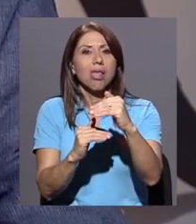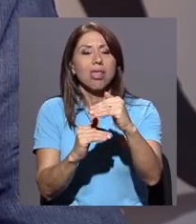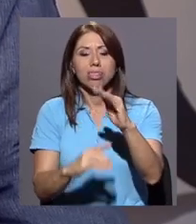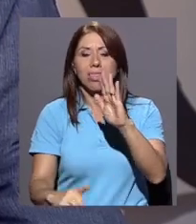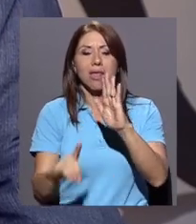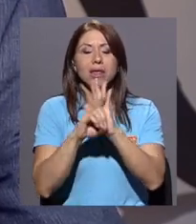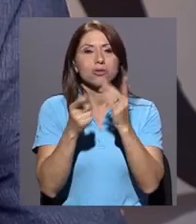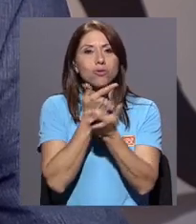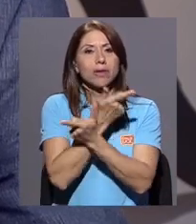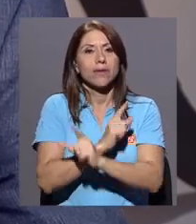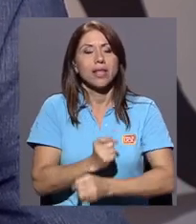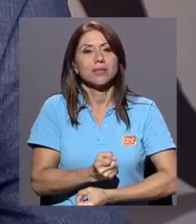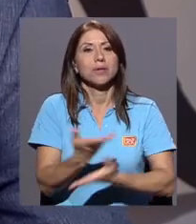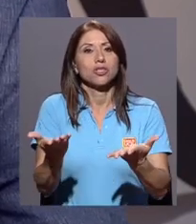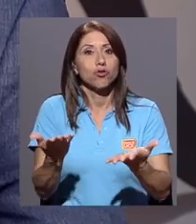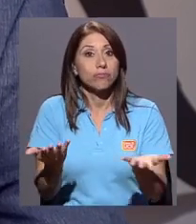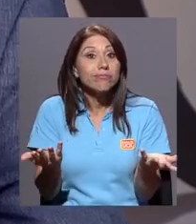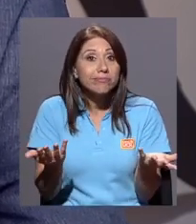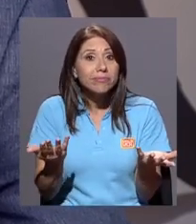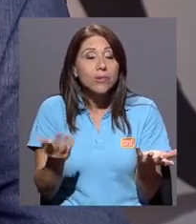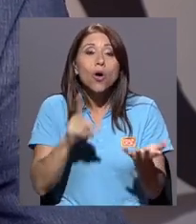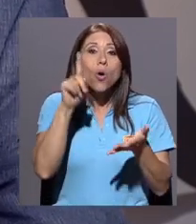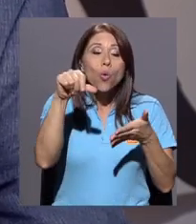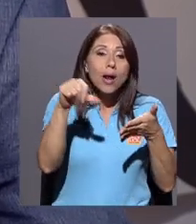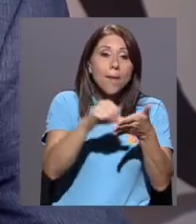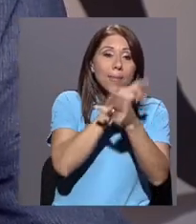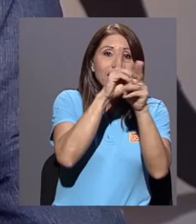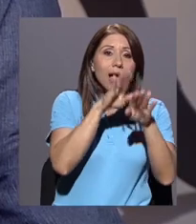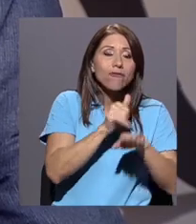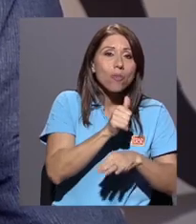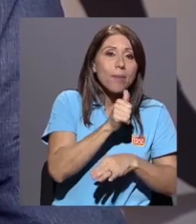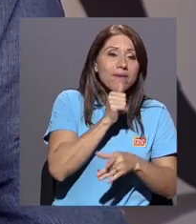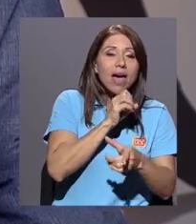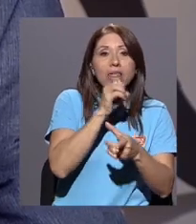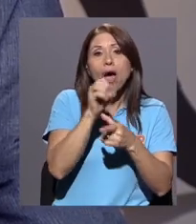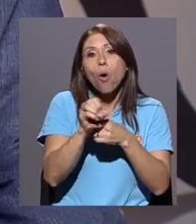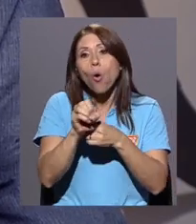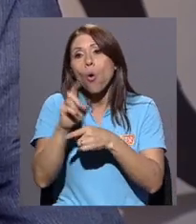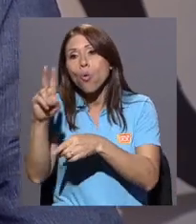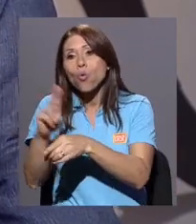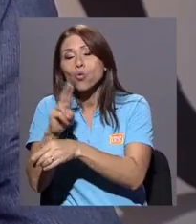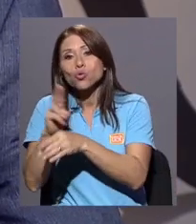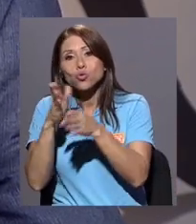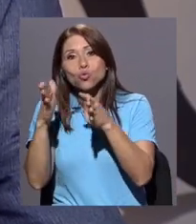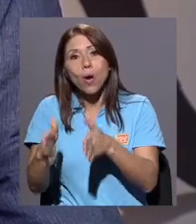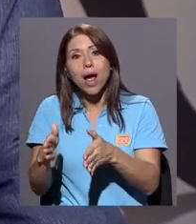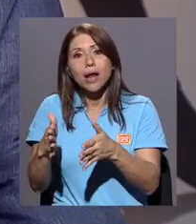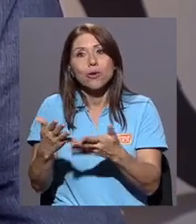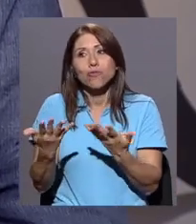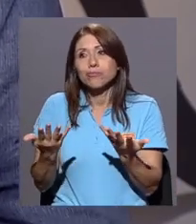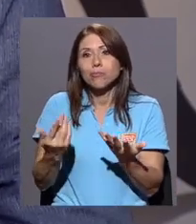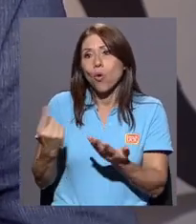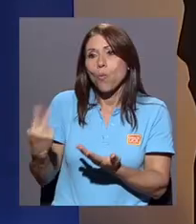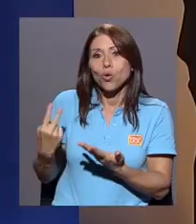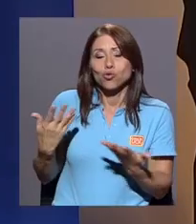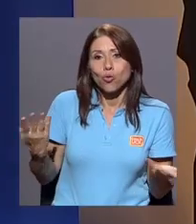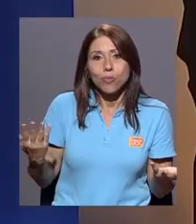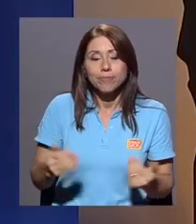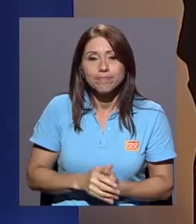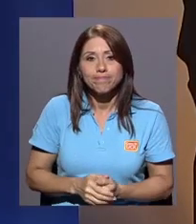expresión, tanto que tiene una plataforma privada como el que tiene un usuario de una plataforma privada, tú y yo, digamos,